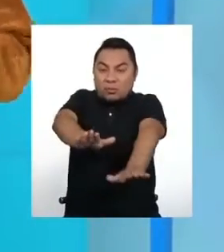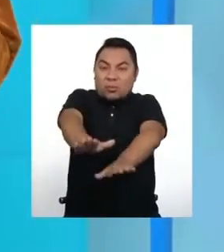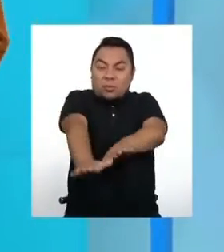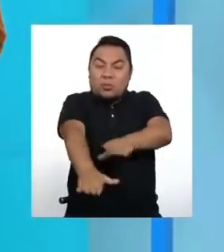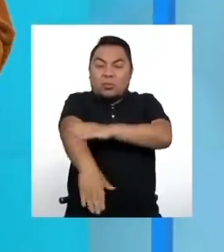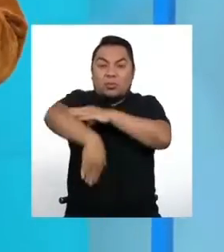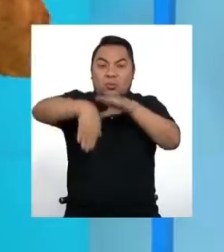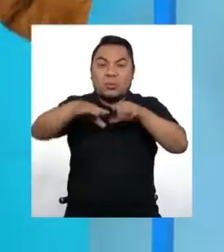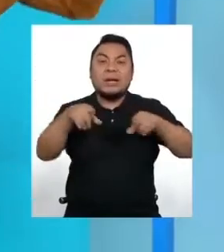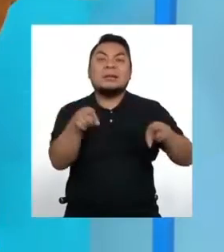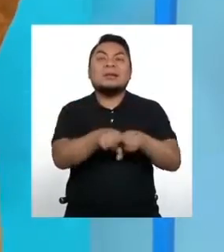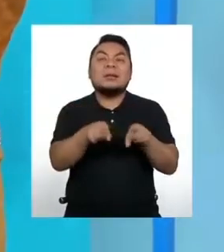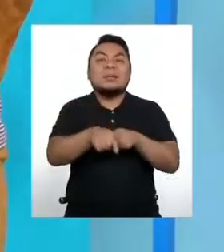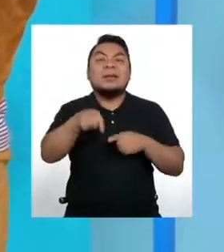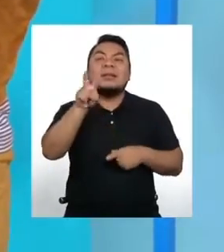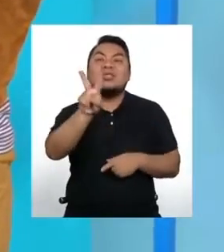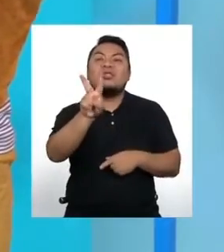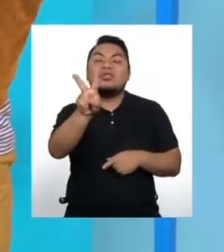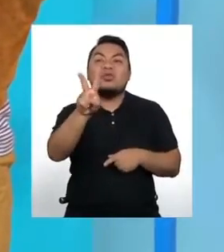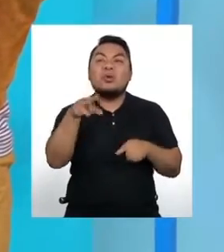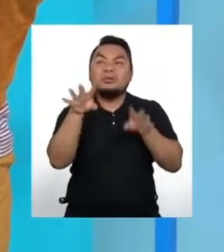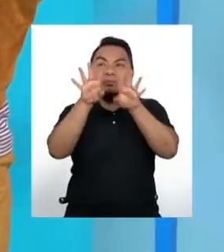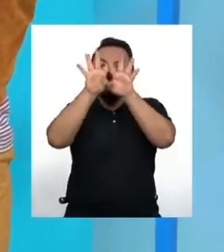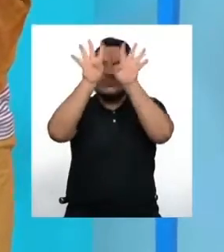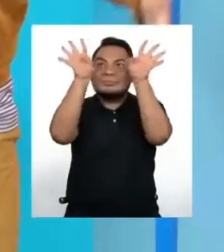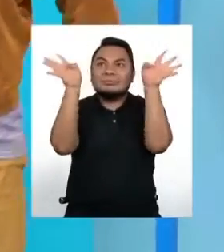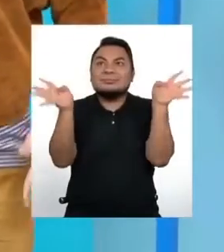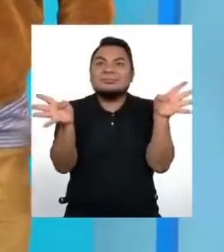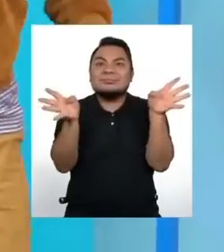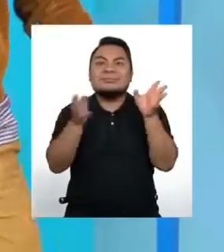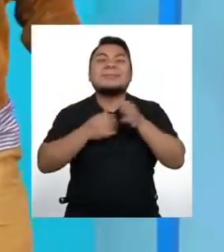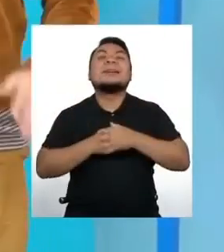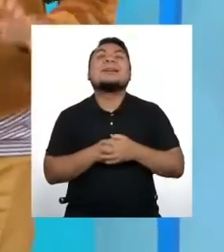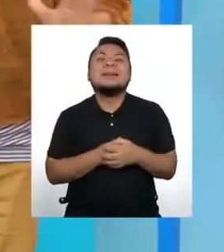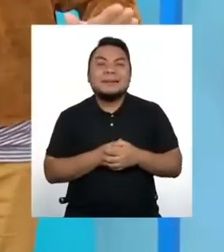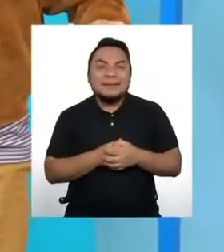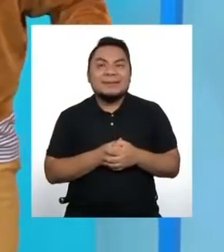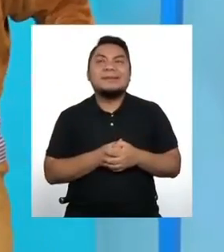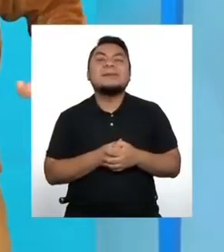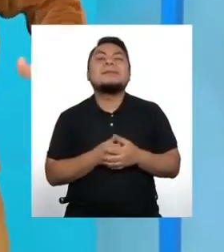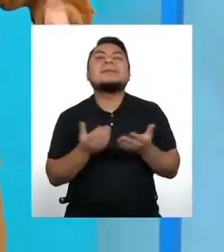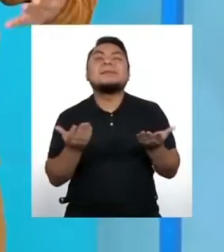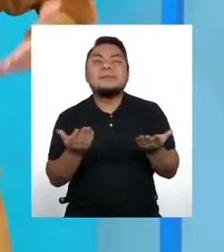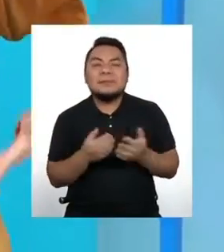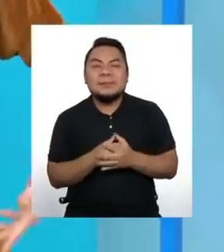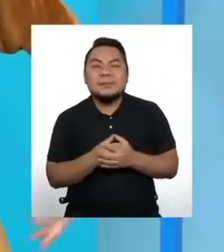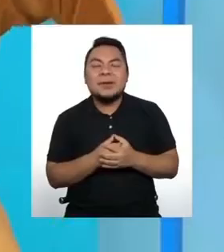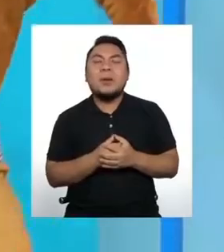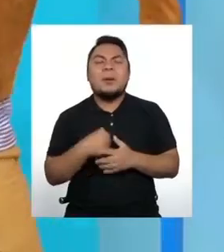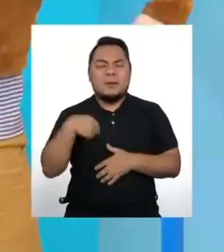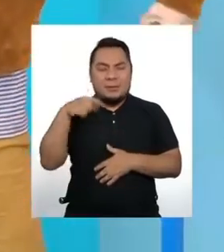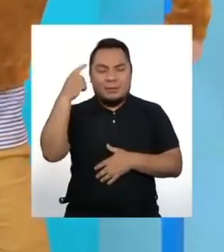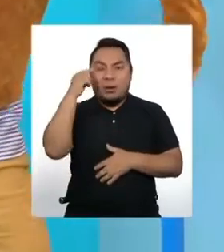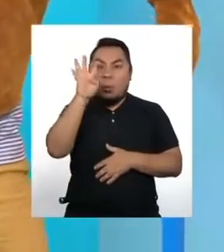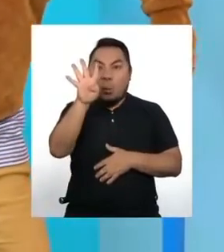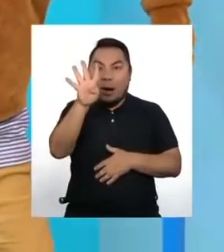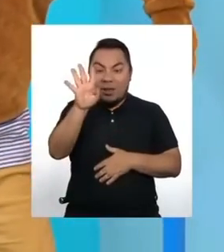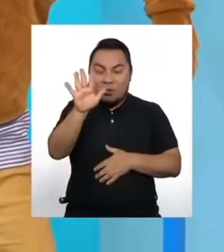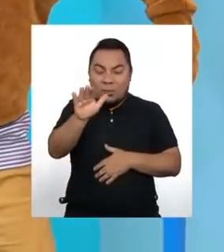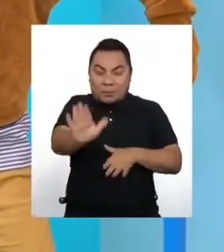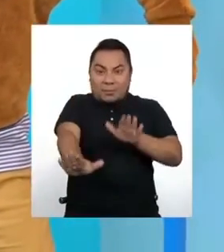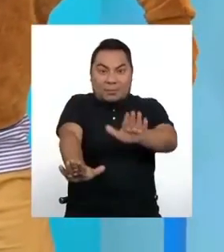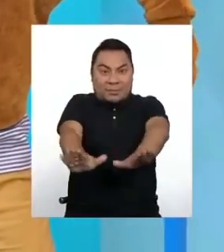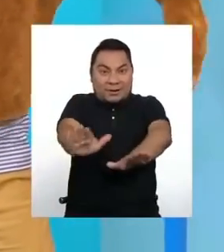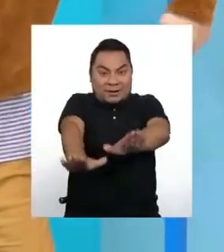anticipale diciéndole que vas a tocarla o tocarlo y hazlo por periodos cortos, solo lo necesario.